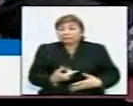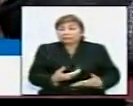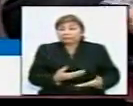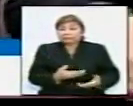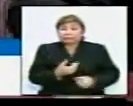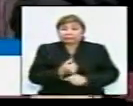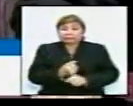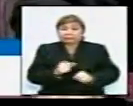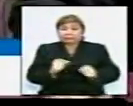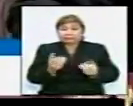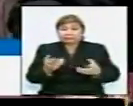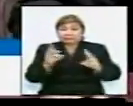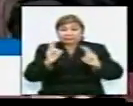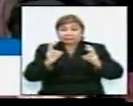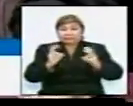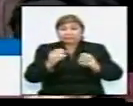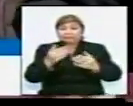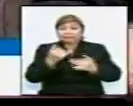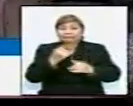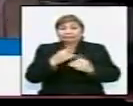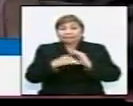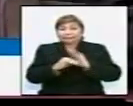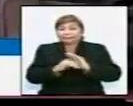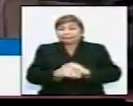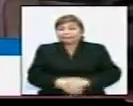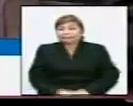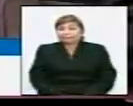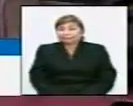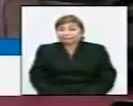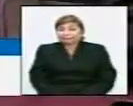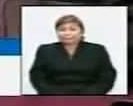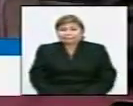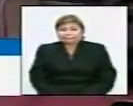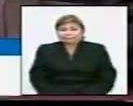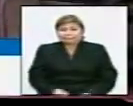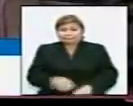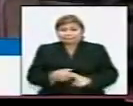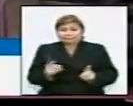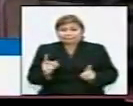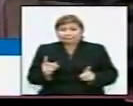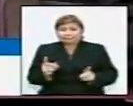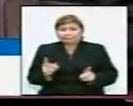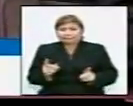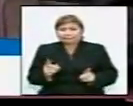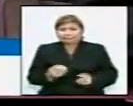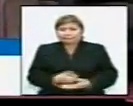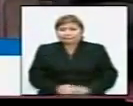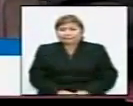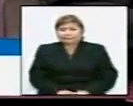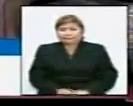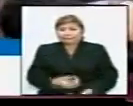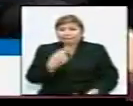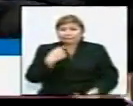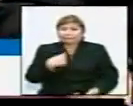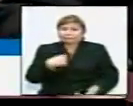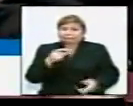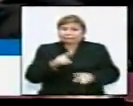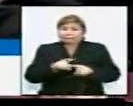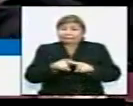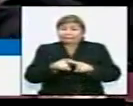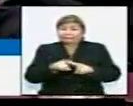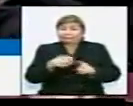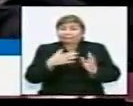salvarse ese tema de la democracia interna, ¿no? Pero como digo, insertarse o no ya no depende de